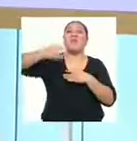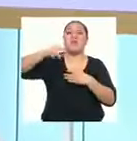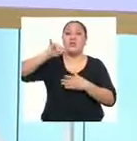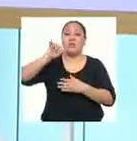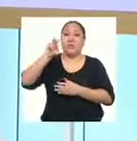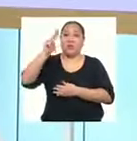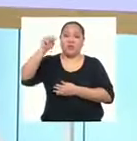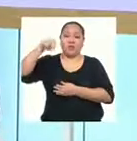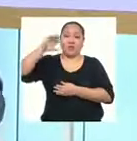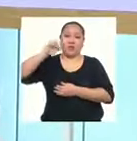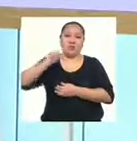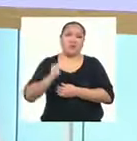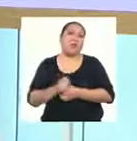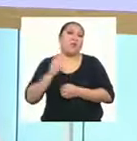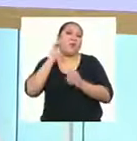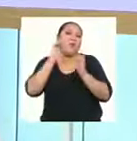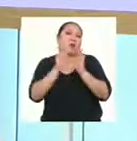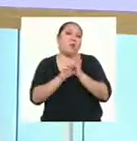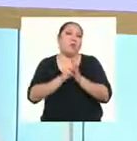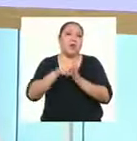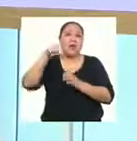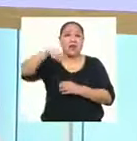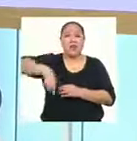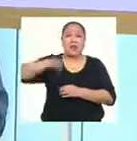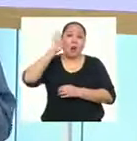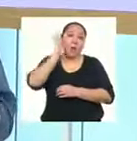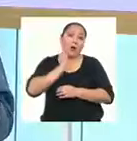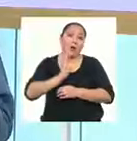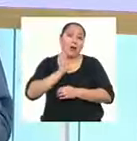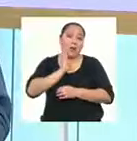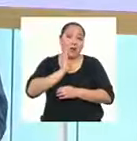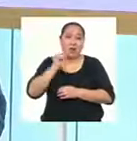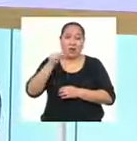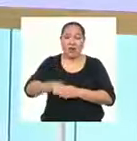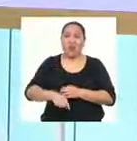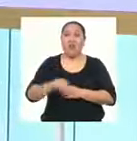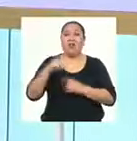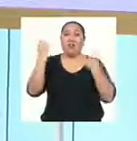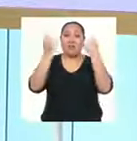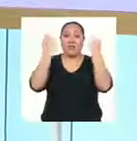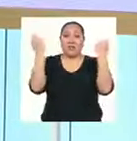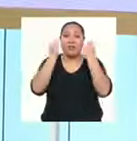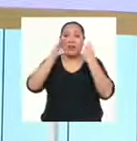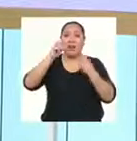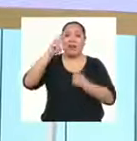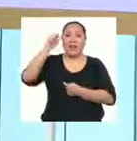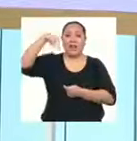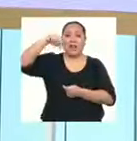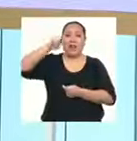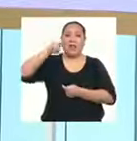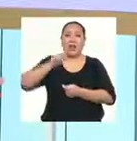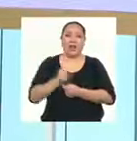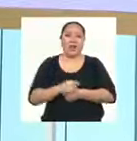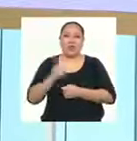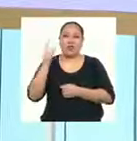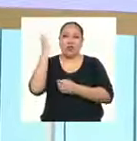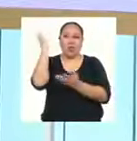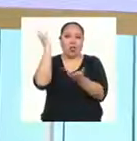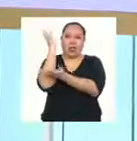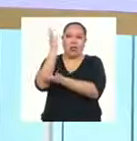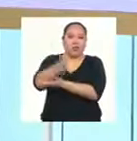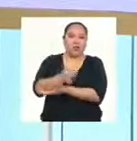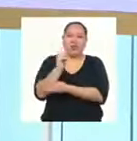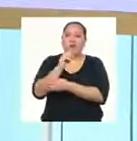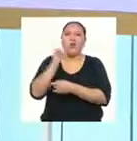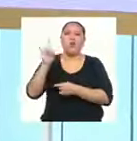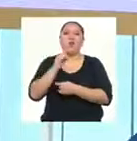como los del Distrito de Barranco, aquí en Lima, en vez de yunzas, usan pinturas y talcos